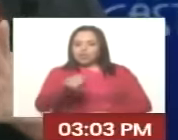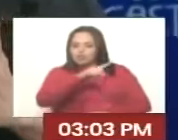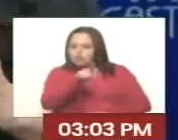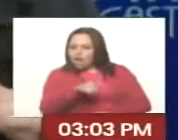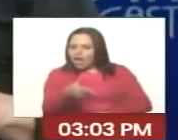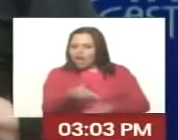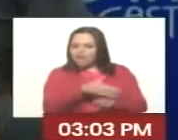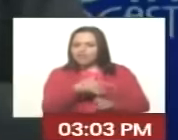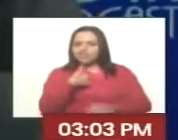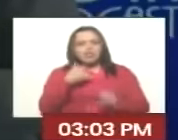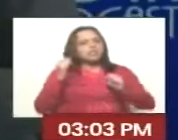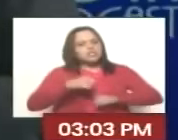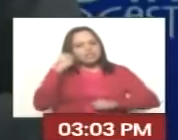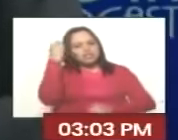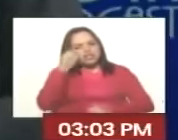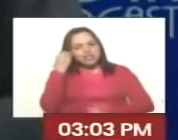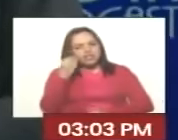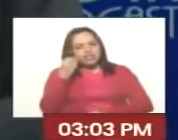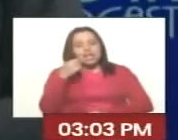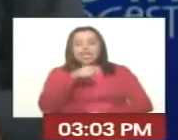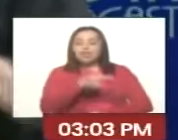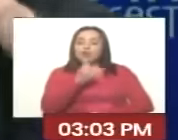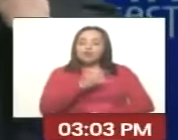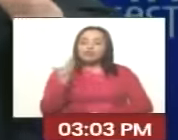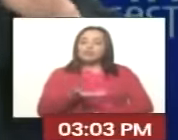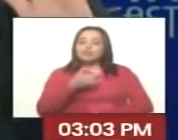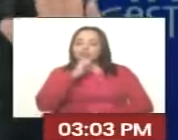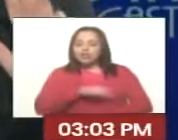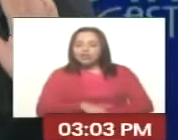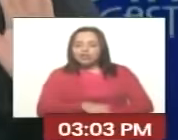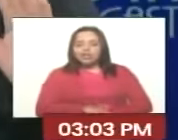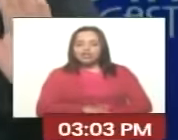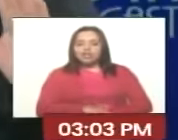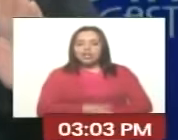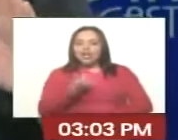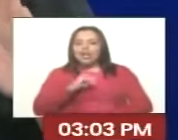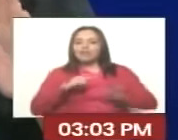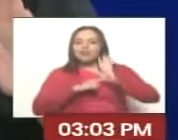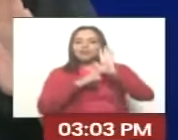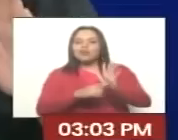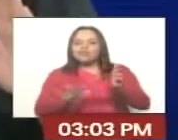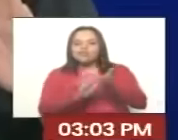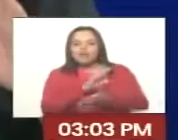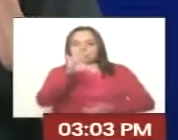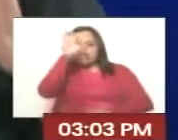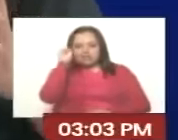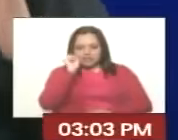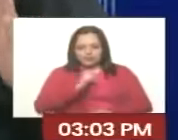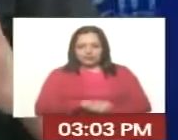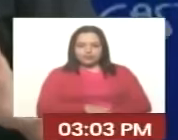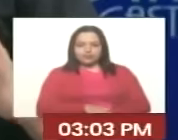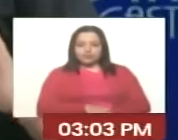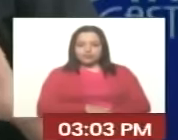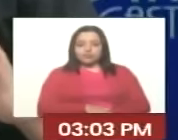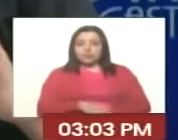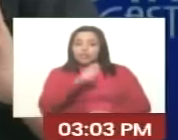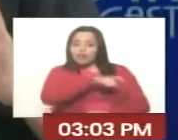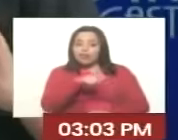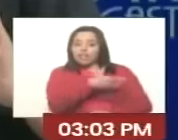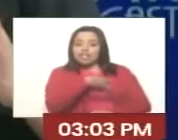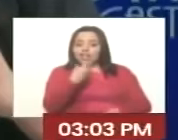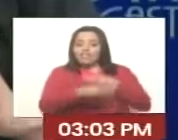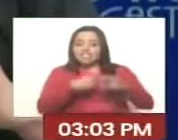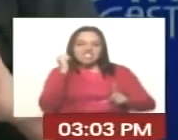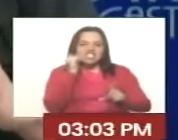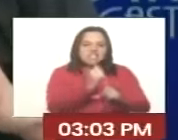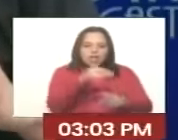sí creo. Esto siente un precedente importante y lanza señales de aprendizaje. Quien quiera cometer un hecho